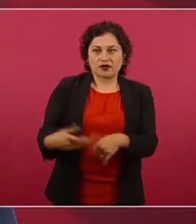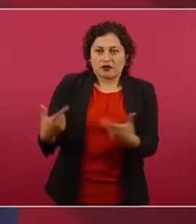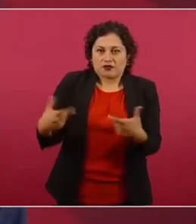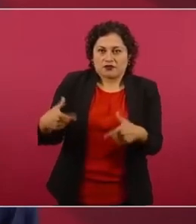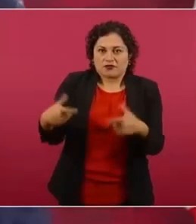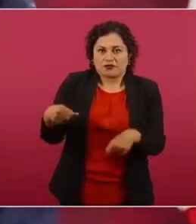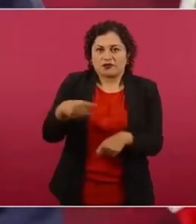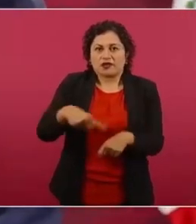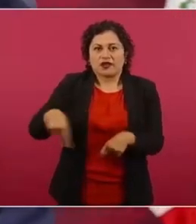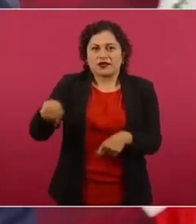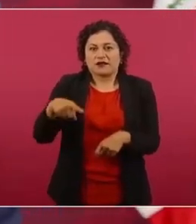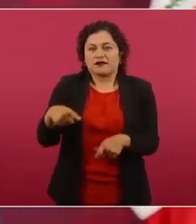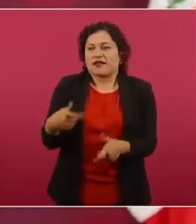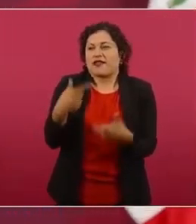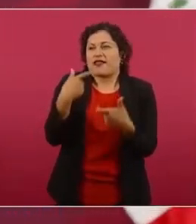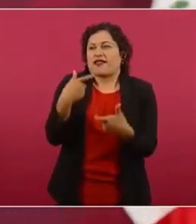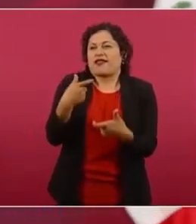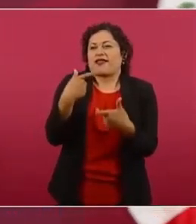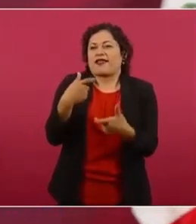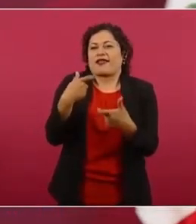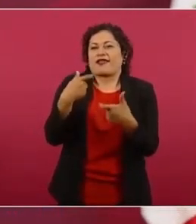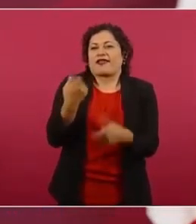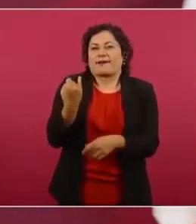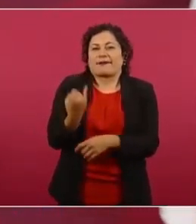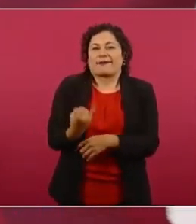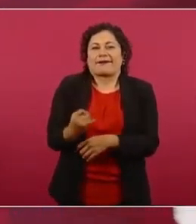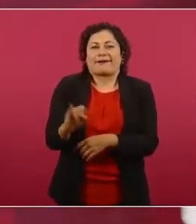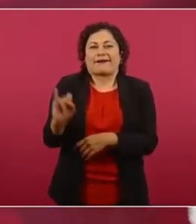de cómo se les iba a dar